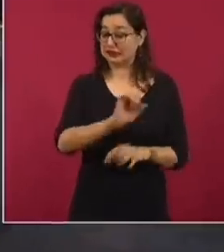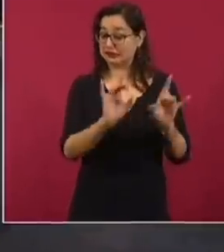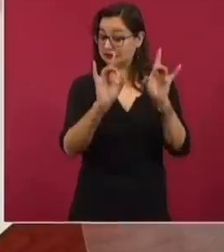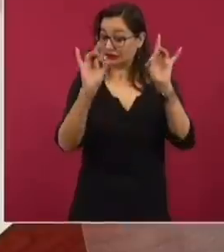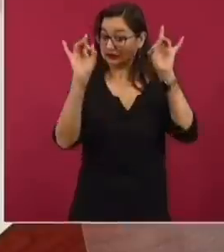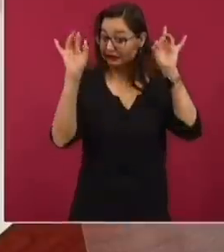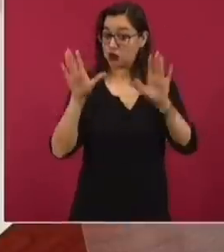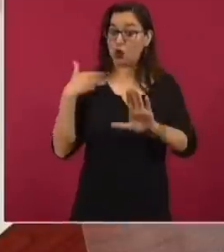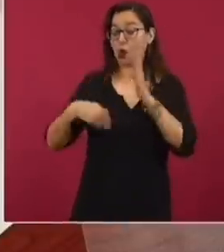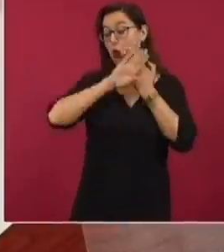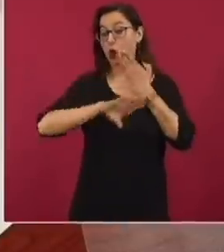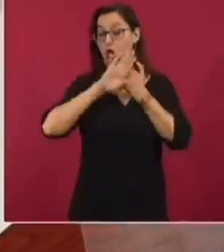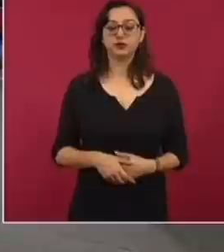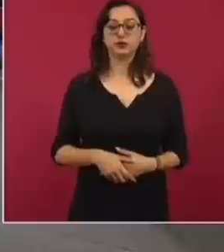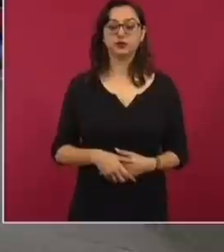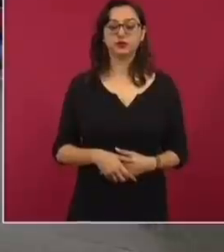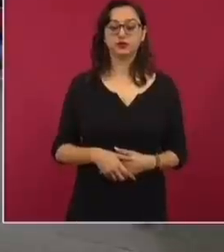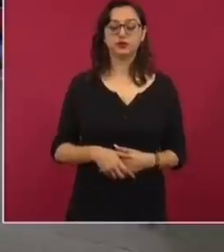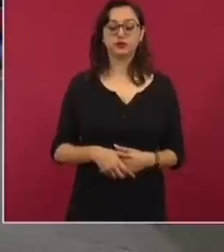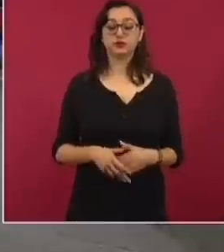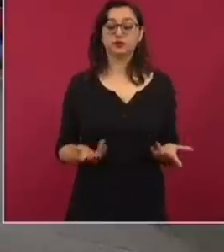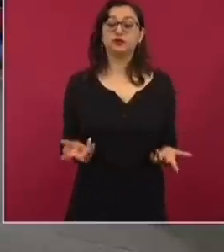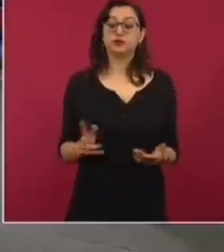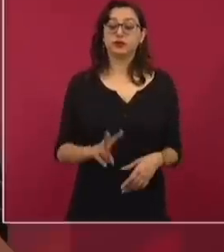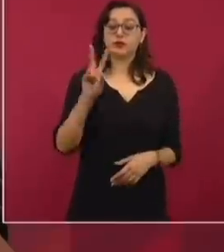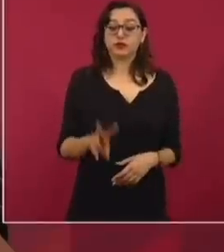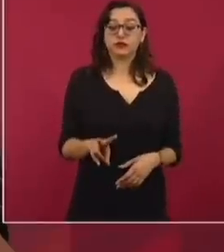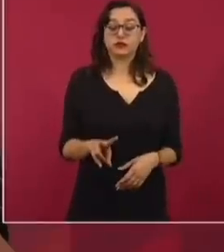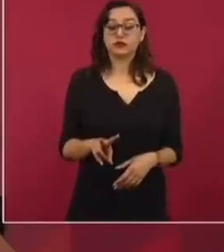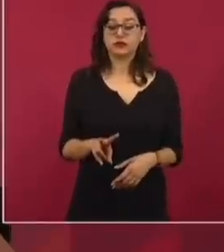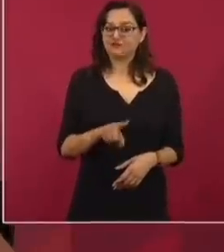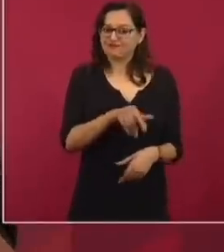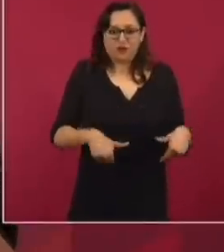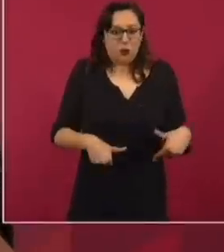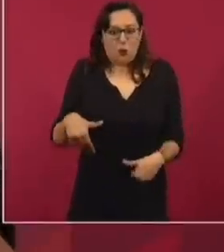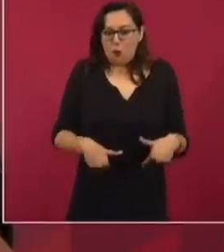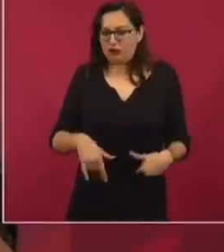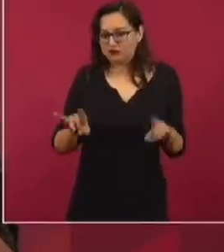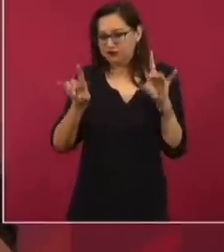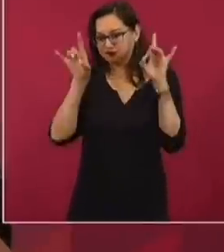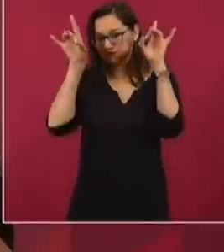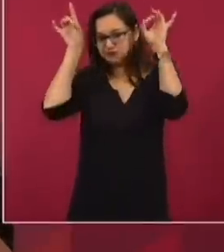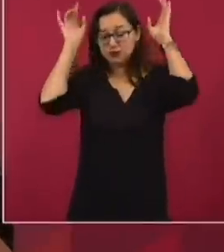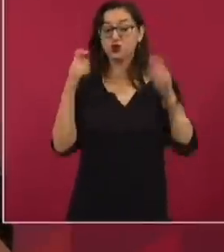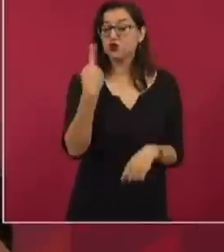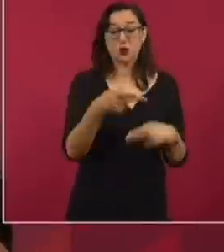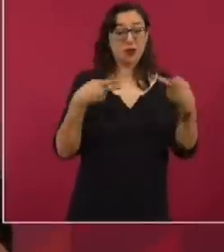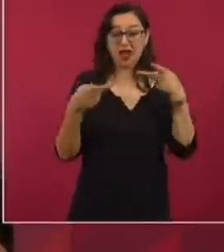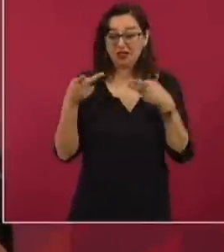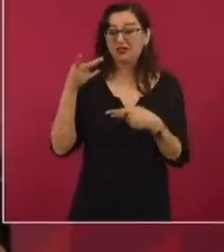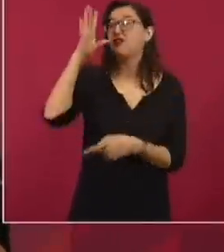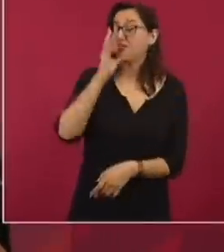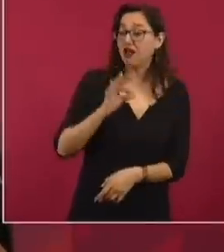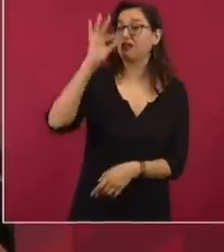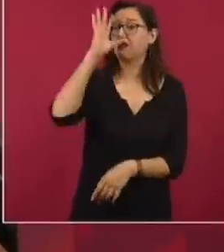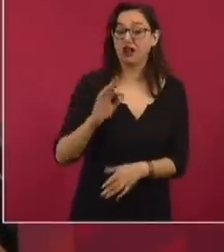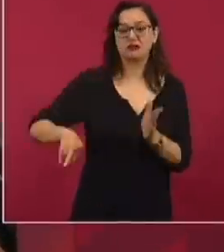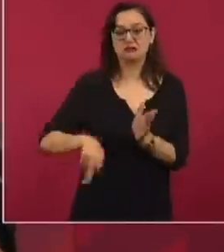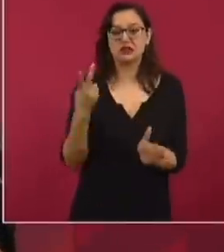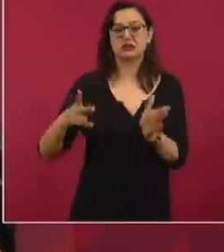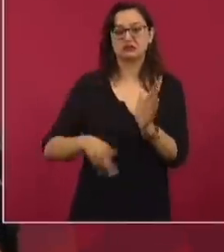no los quiero ni testerear, están muy molestos, no les sale nada, en política